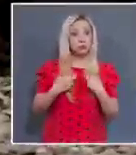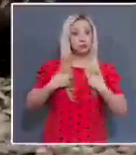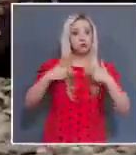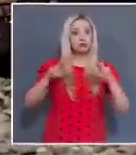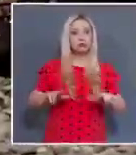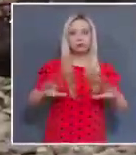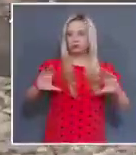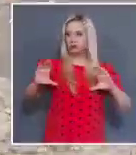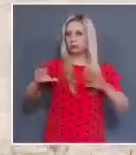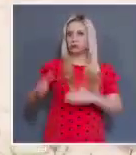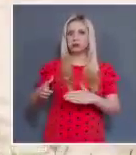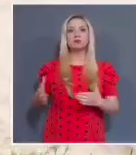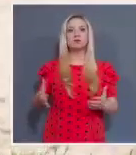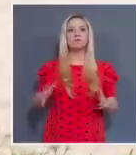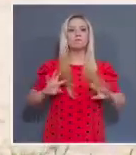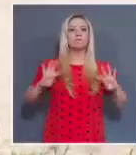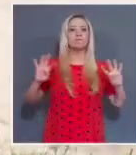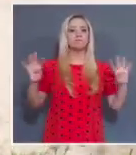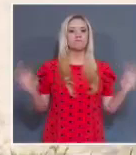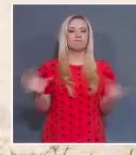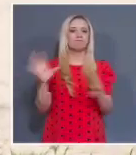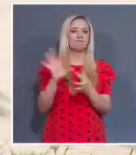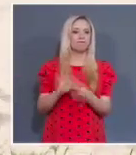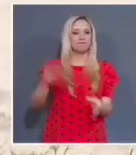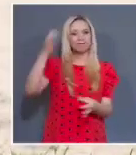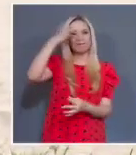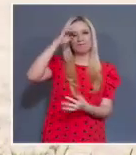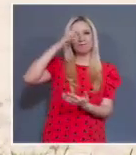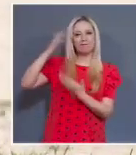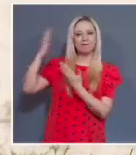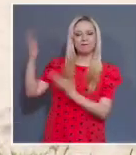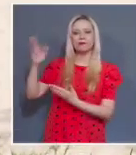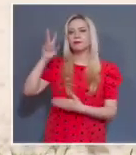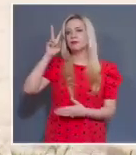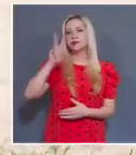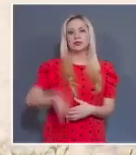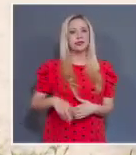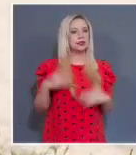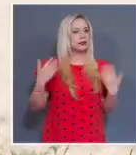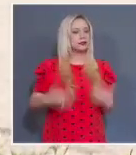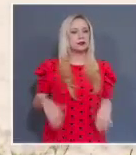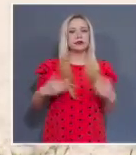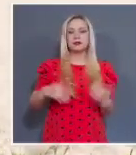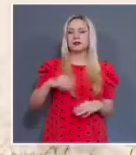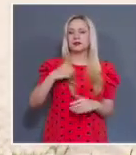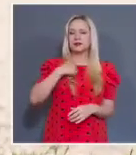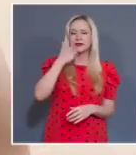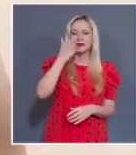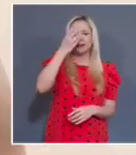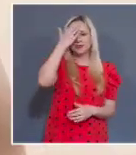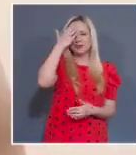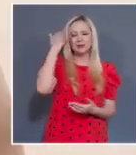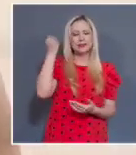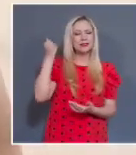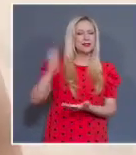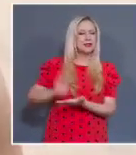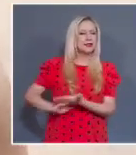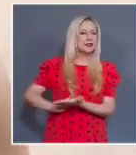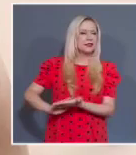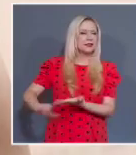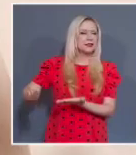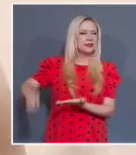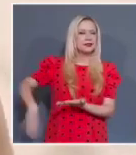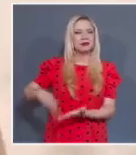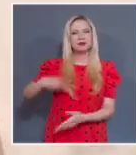el Congreso. Fue una situación que la verdad nunca quisiéramos recordar, porque fue duro,